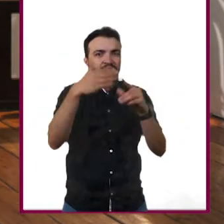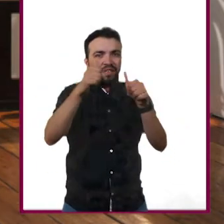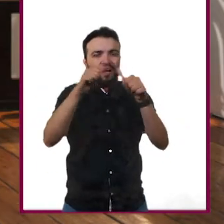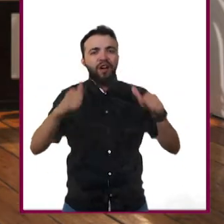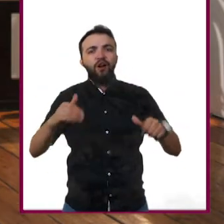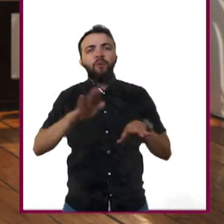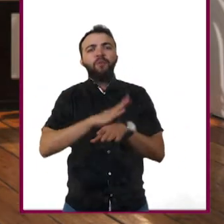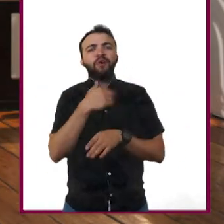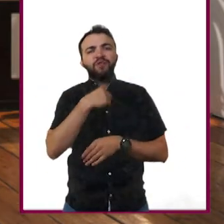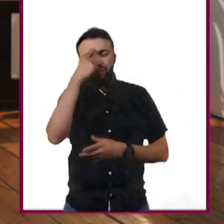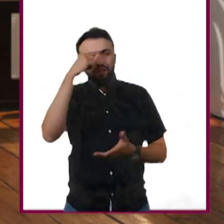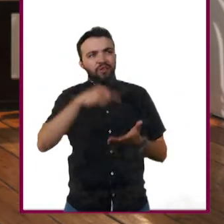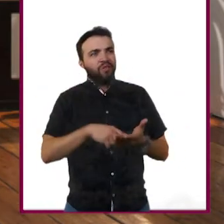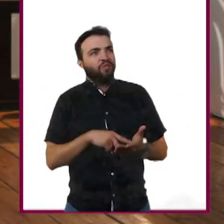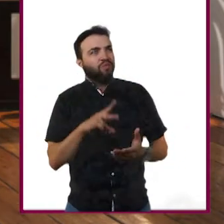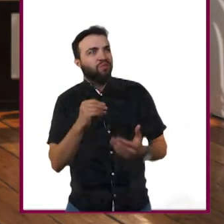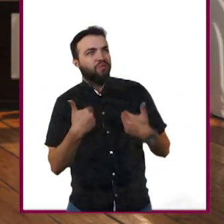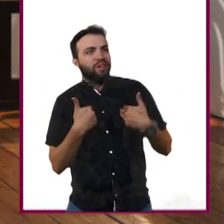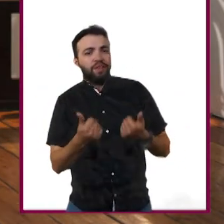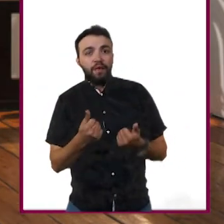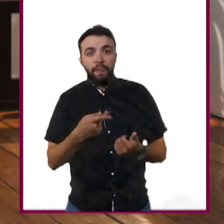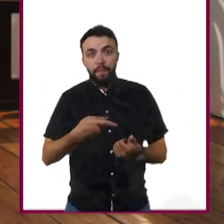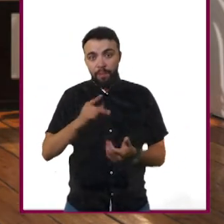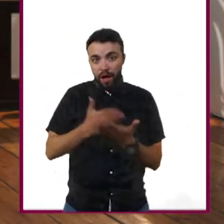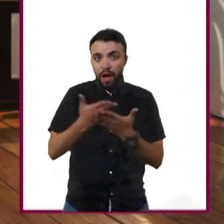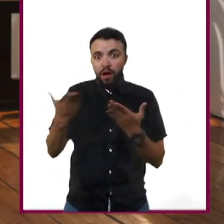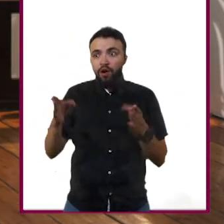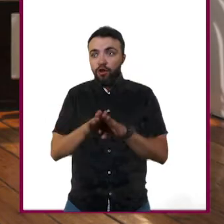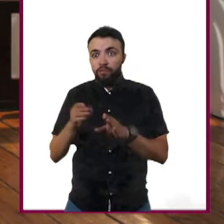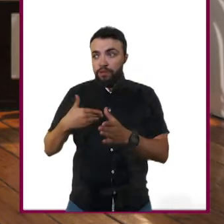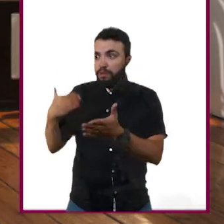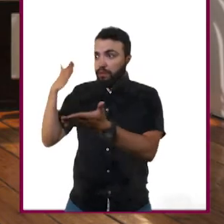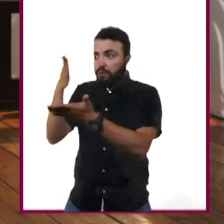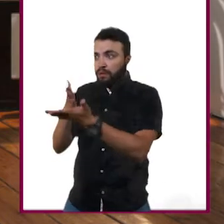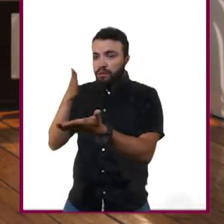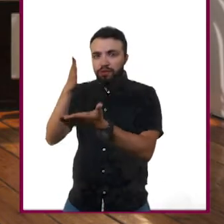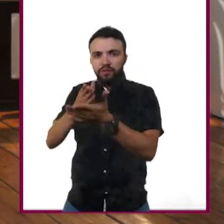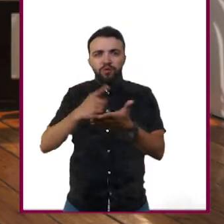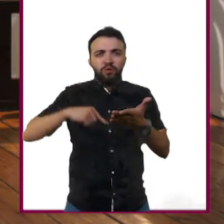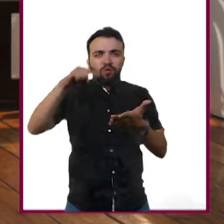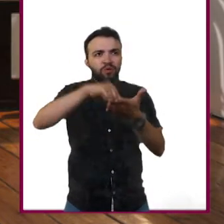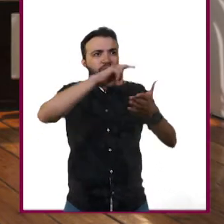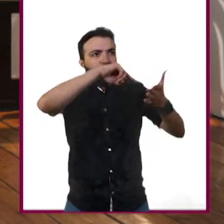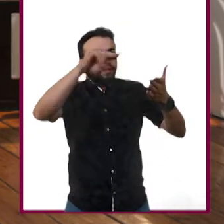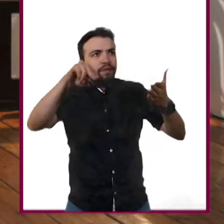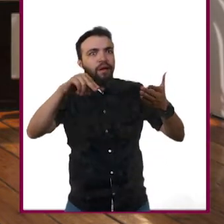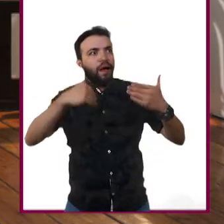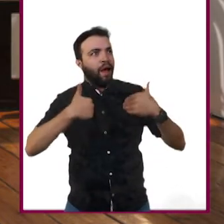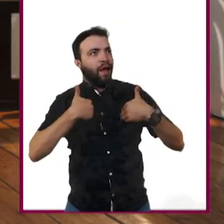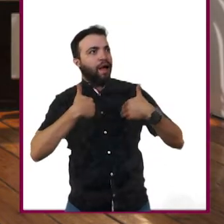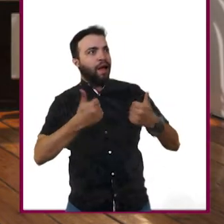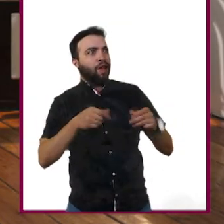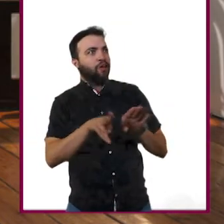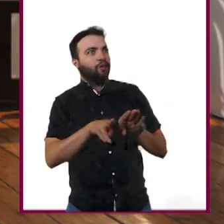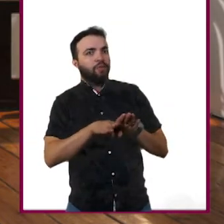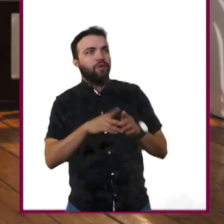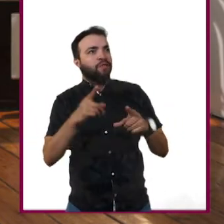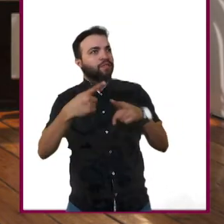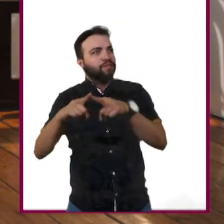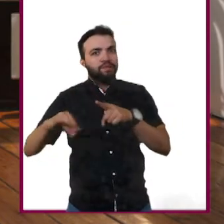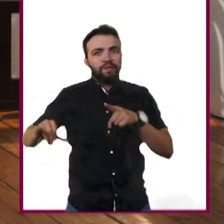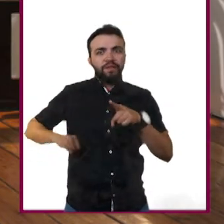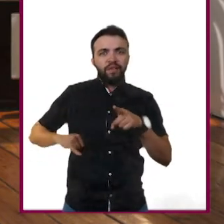vamos a entender. Pero ahora que hemos visitado estudios de artistas, aprendemos mucho. Y no solo su manera de trabajar, sino sus intereses y lo